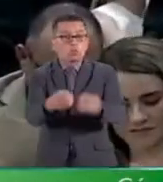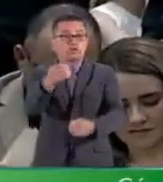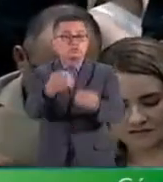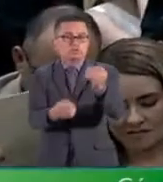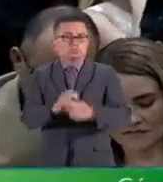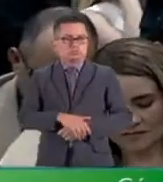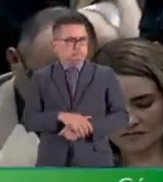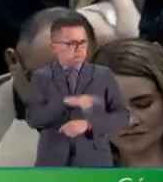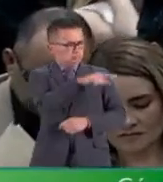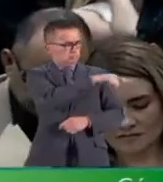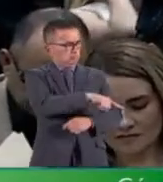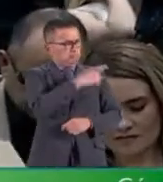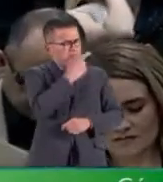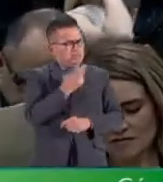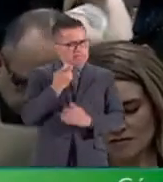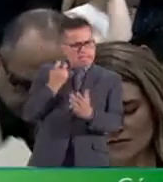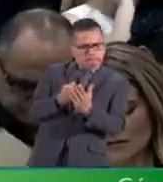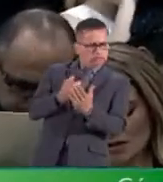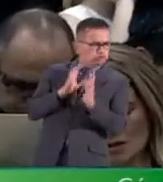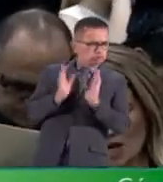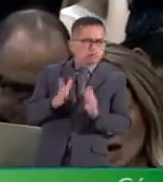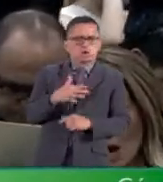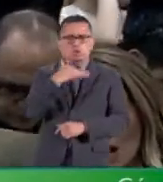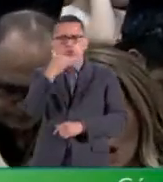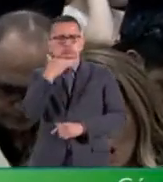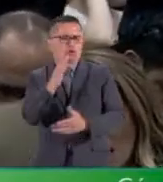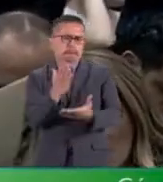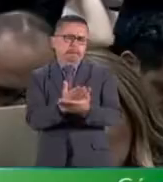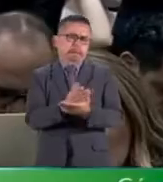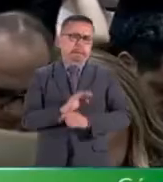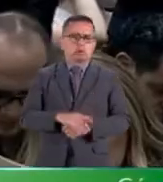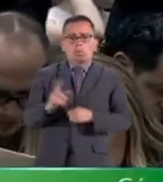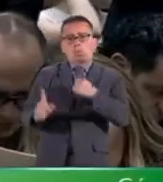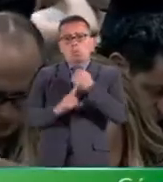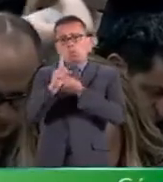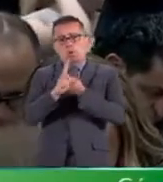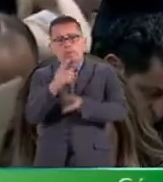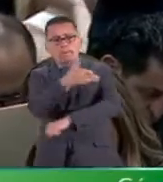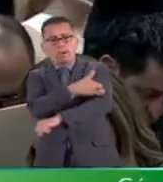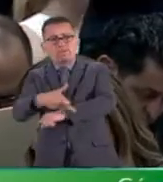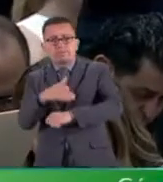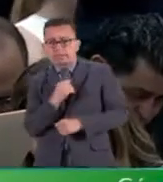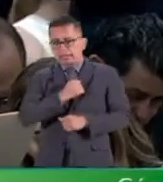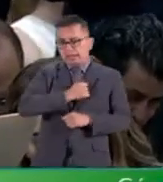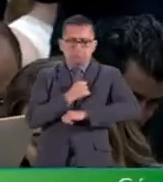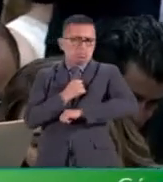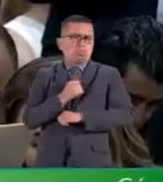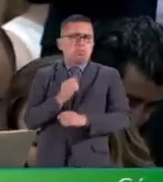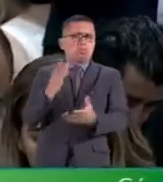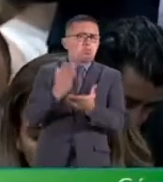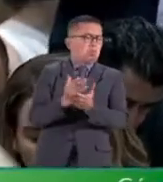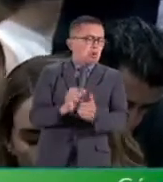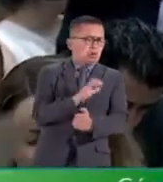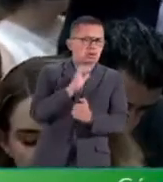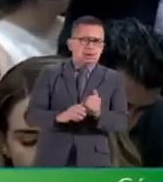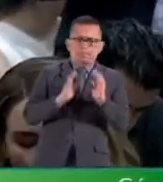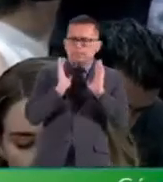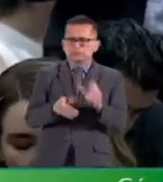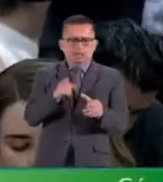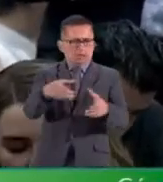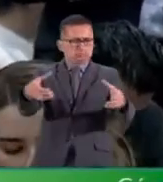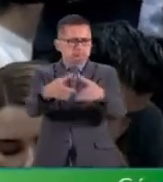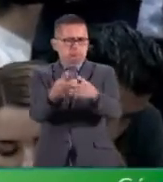la corrupción, que se terminaban los conflictos de interés y se terminaba el nepotismo adentro del Poder